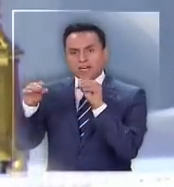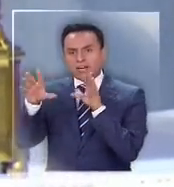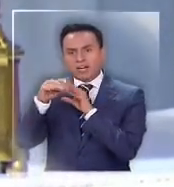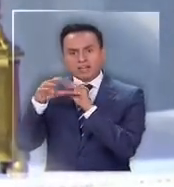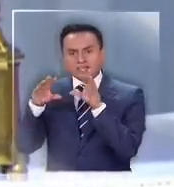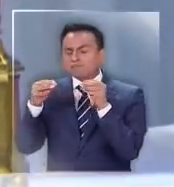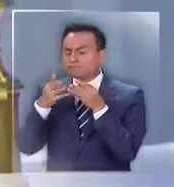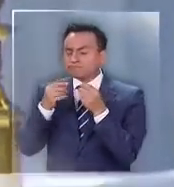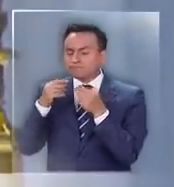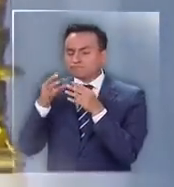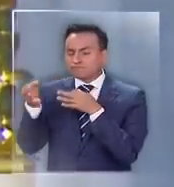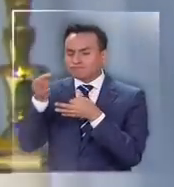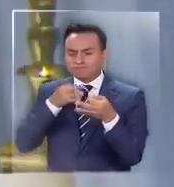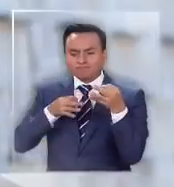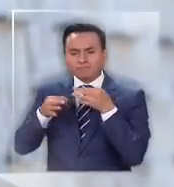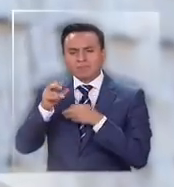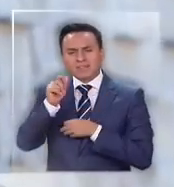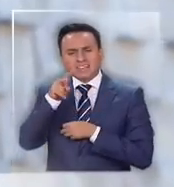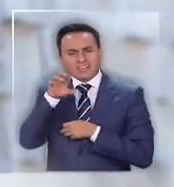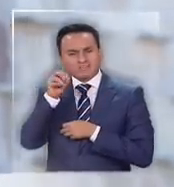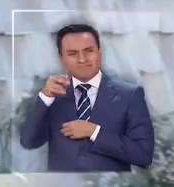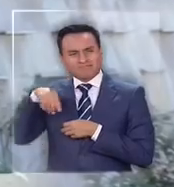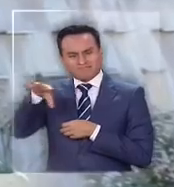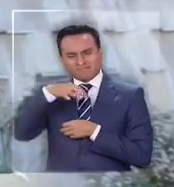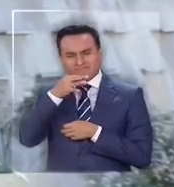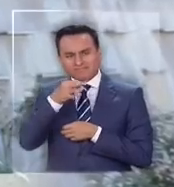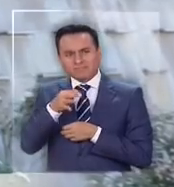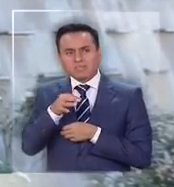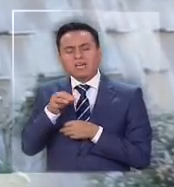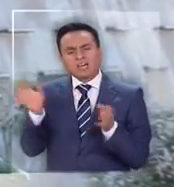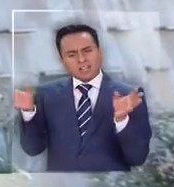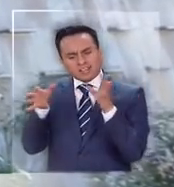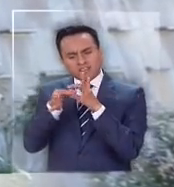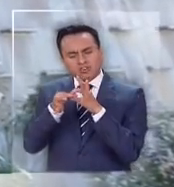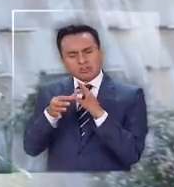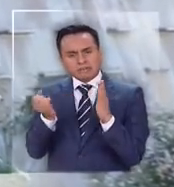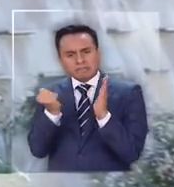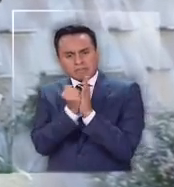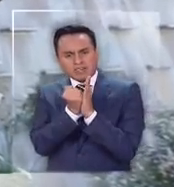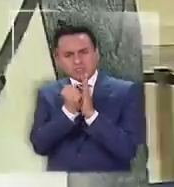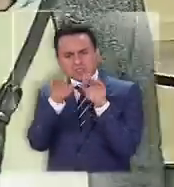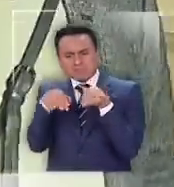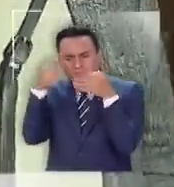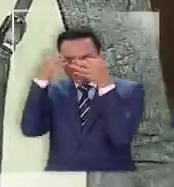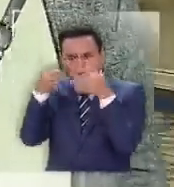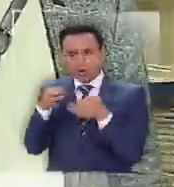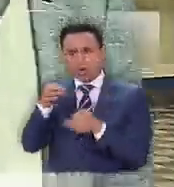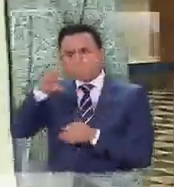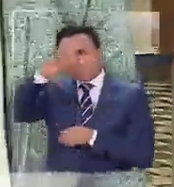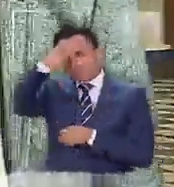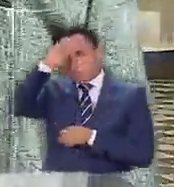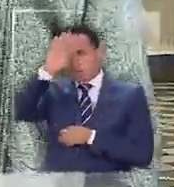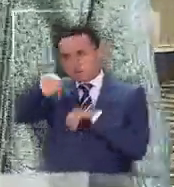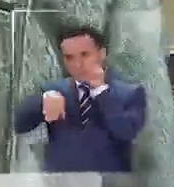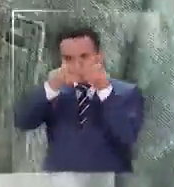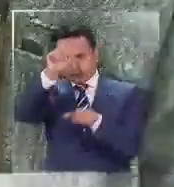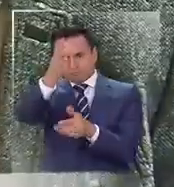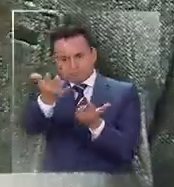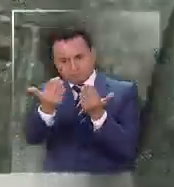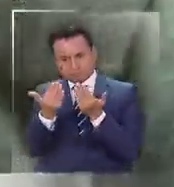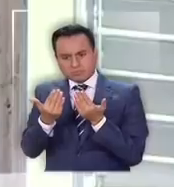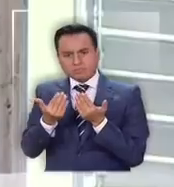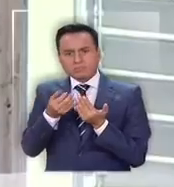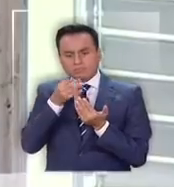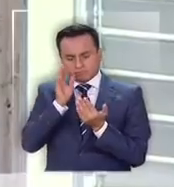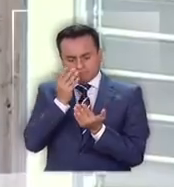los mismos vaticanistas, y es que tiene relación con el impacto de la misma decisión del Papa de llamar a estas personas para pedirles